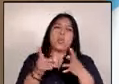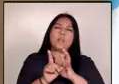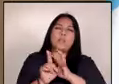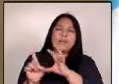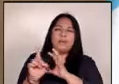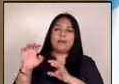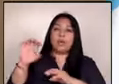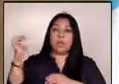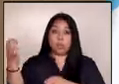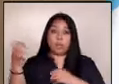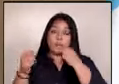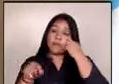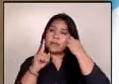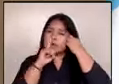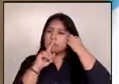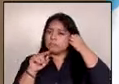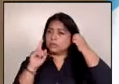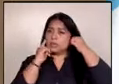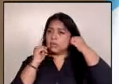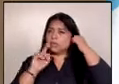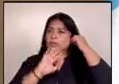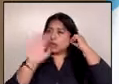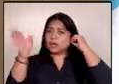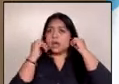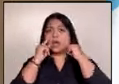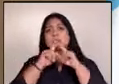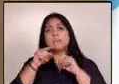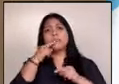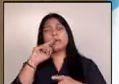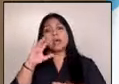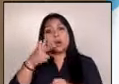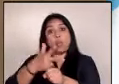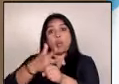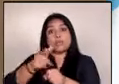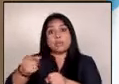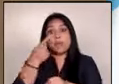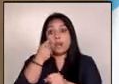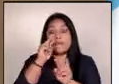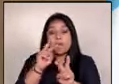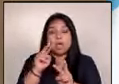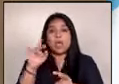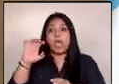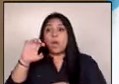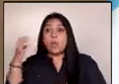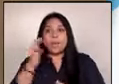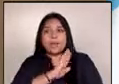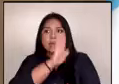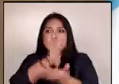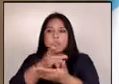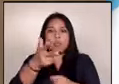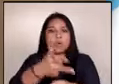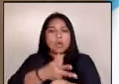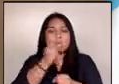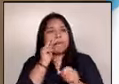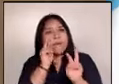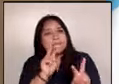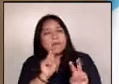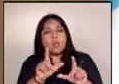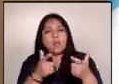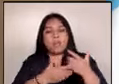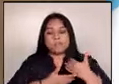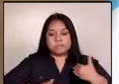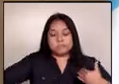a Guatemala durante su toma de Posesión fue una muestra del compromiso de la Unión de sus estados